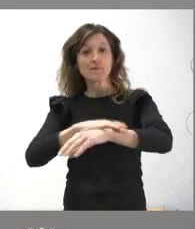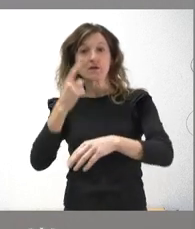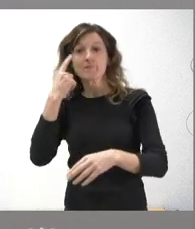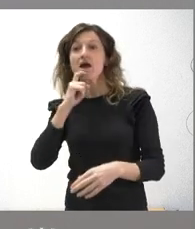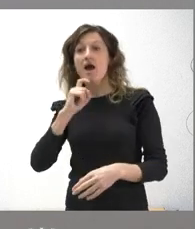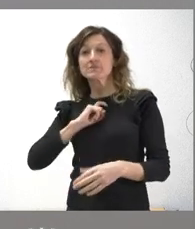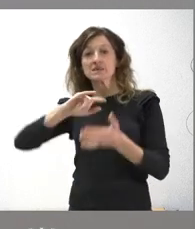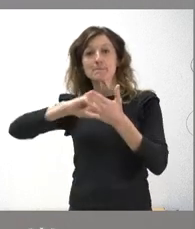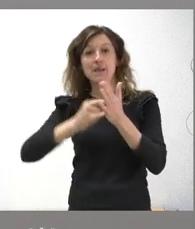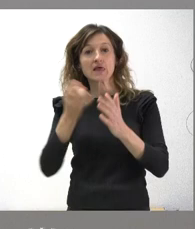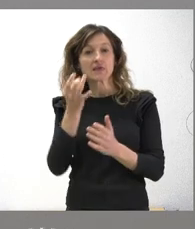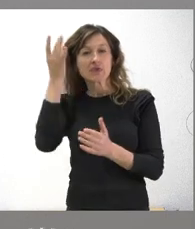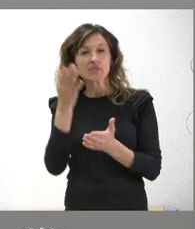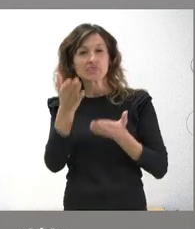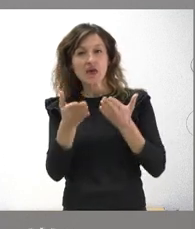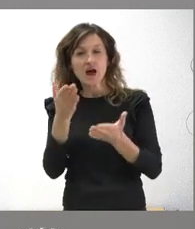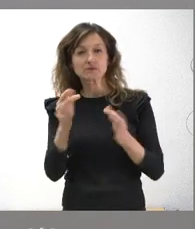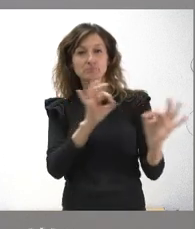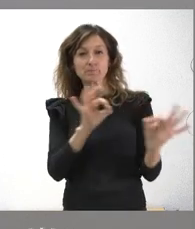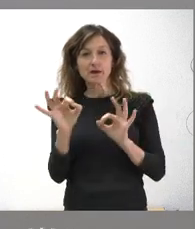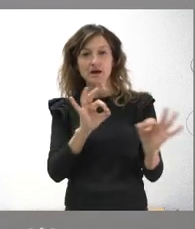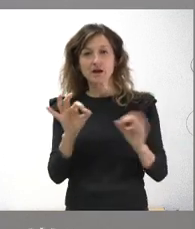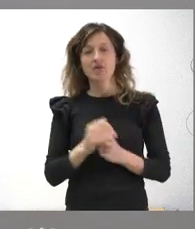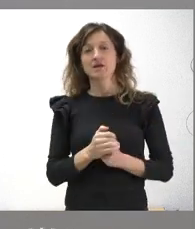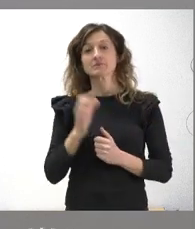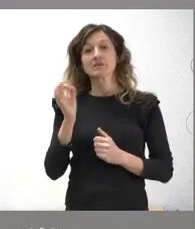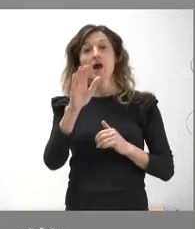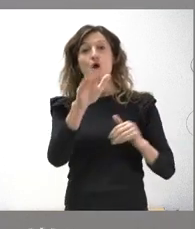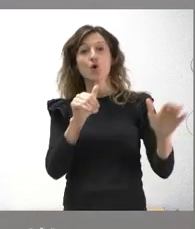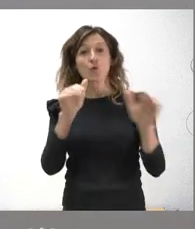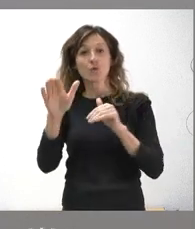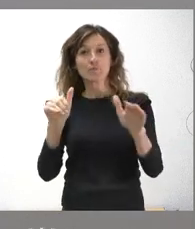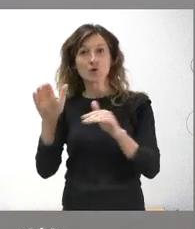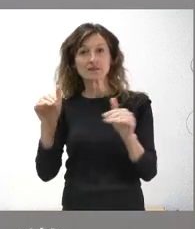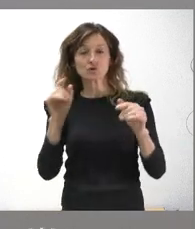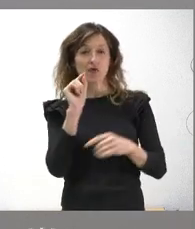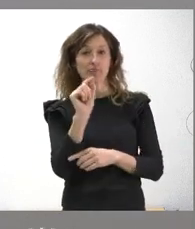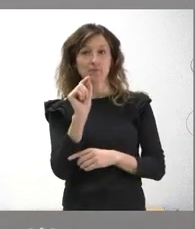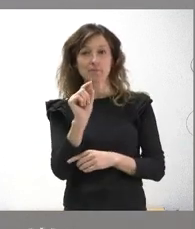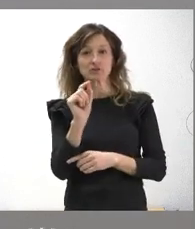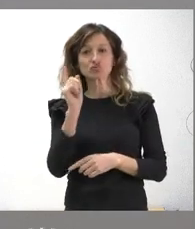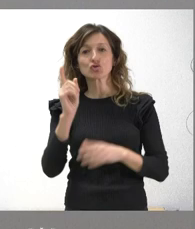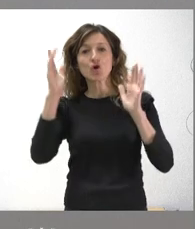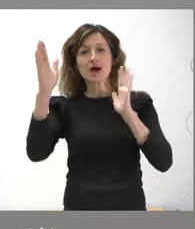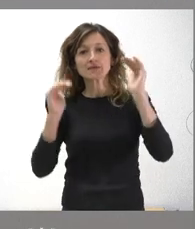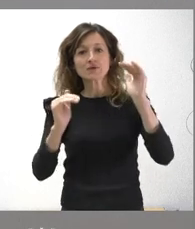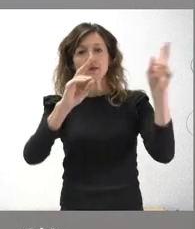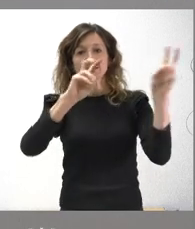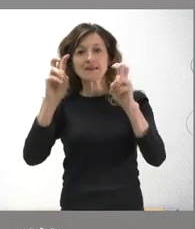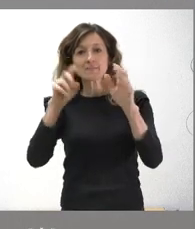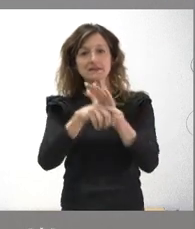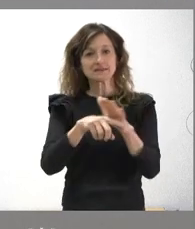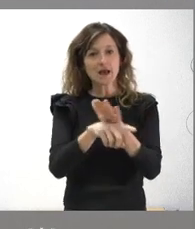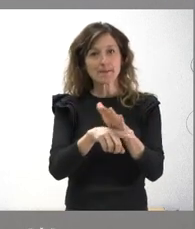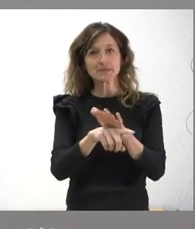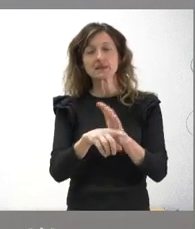planes iniciativas que tiene previsto Es verdad que la convocatoria en este momento solo atiende algunas cuestiones de trámite pero